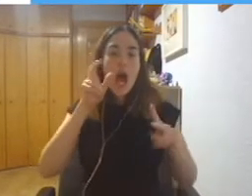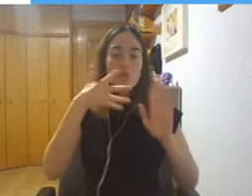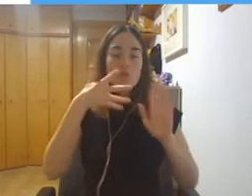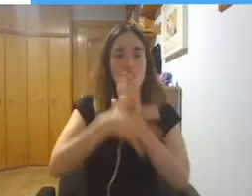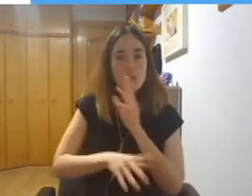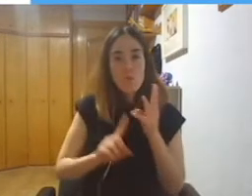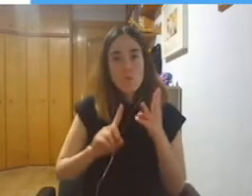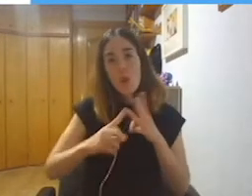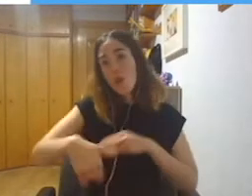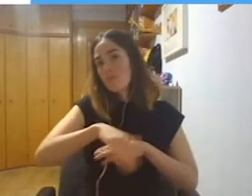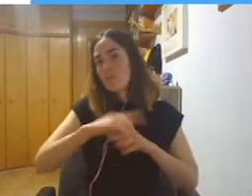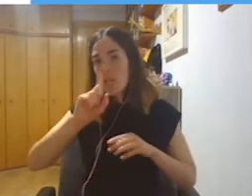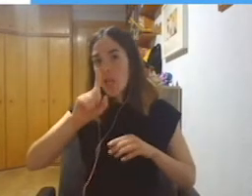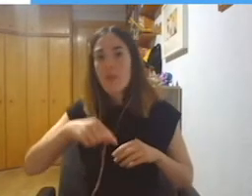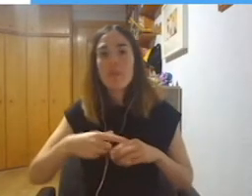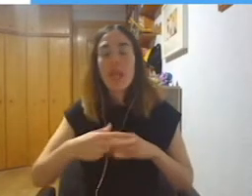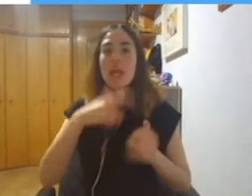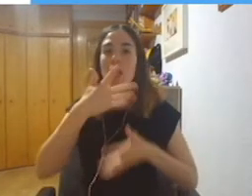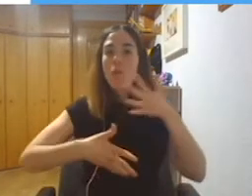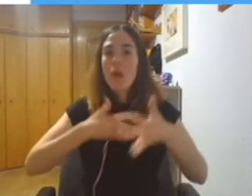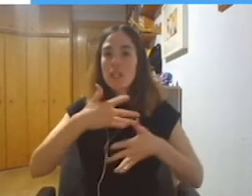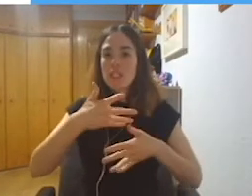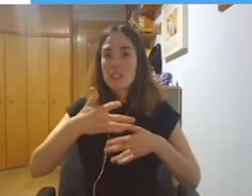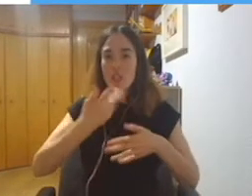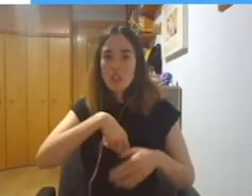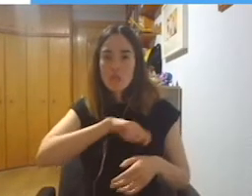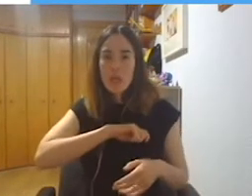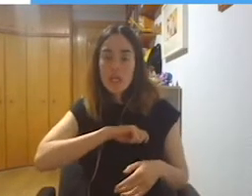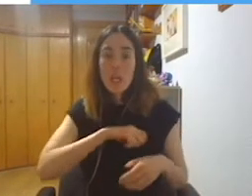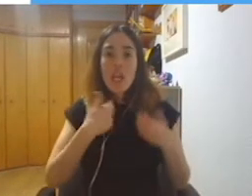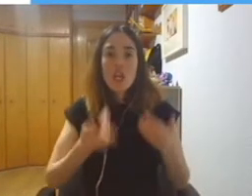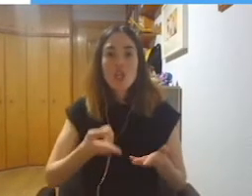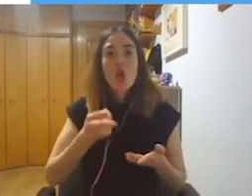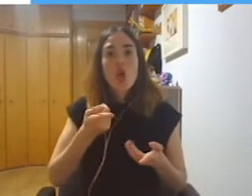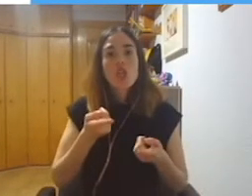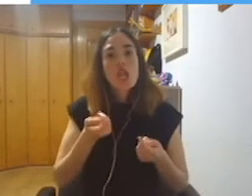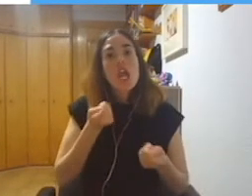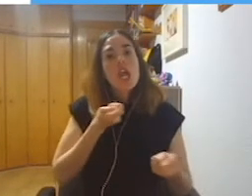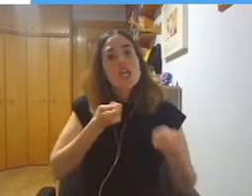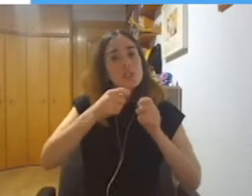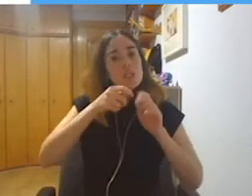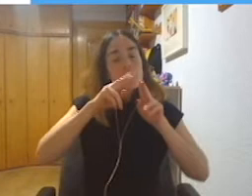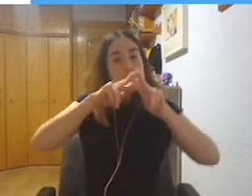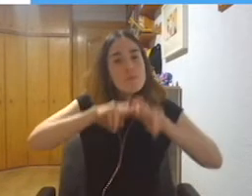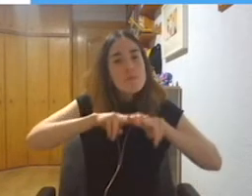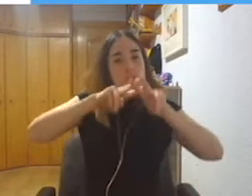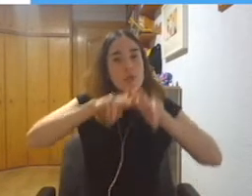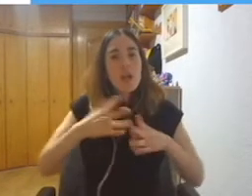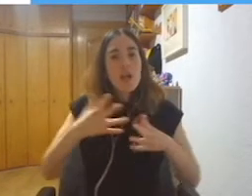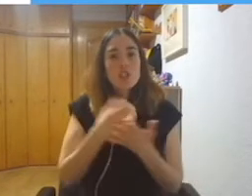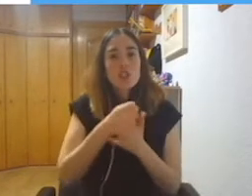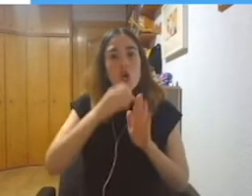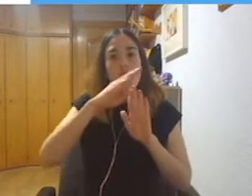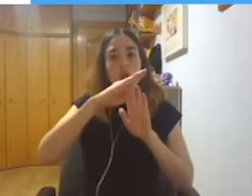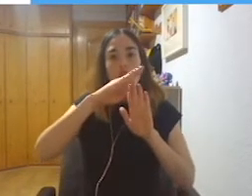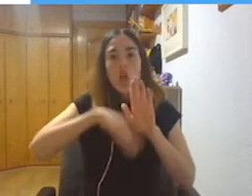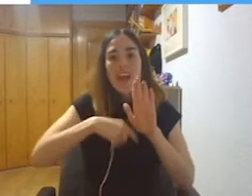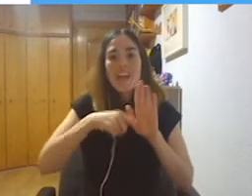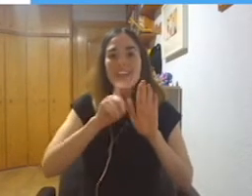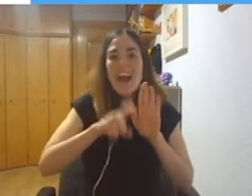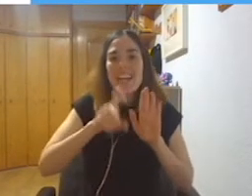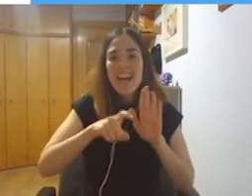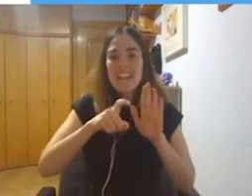y, por supuesto, lengua de signos española. Monitoriza todos los canales, todos los múltiplex, las 24 horas del